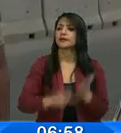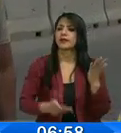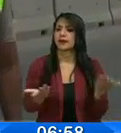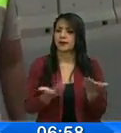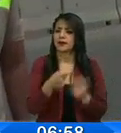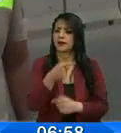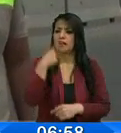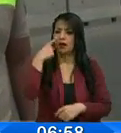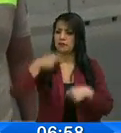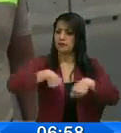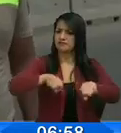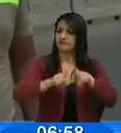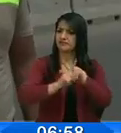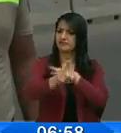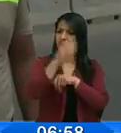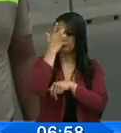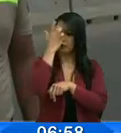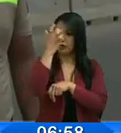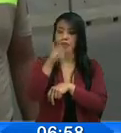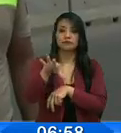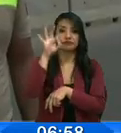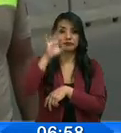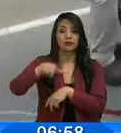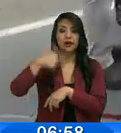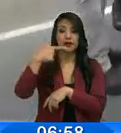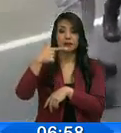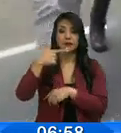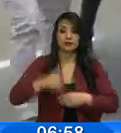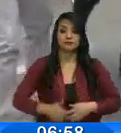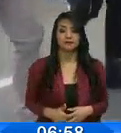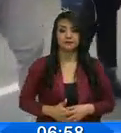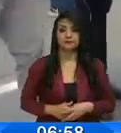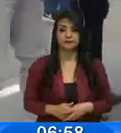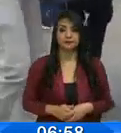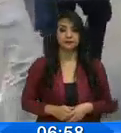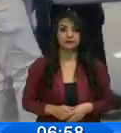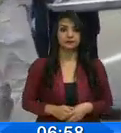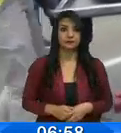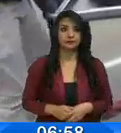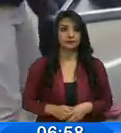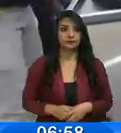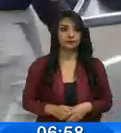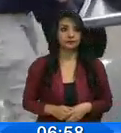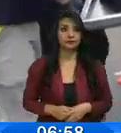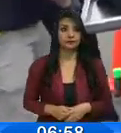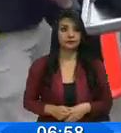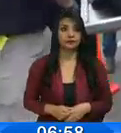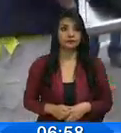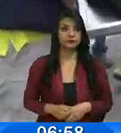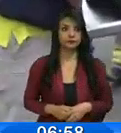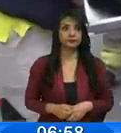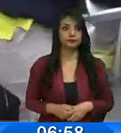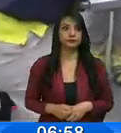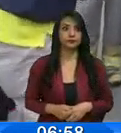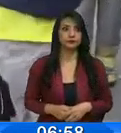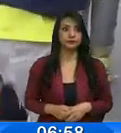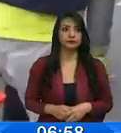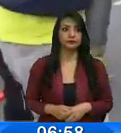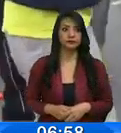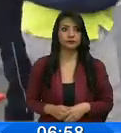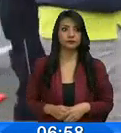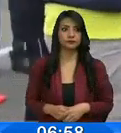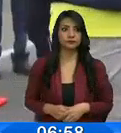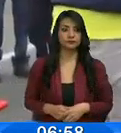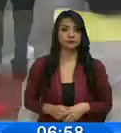que ahora está detenida? Hasta ahorita presumimos un arma de fuego. Con cámaras, Eduardo García, desde la provincia de Manabí, informó Wendy